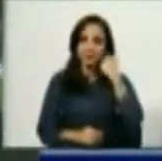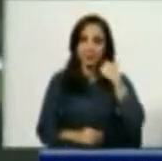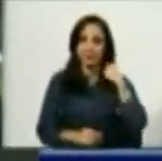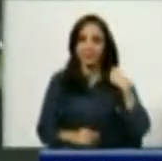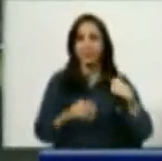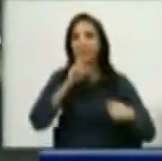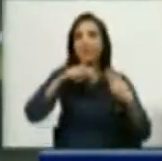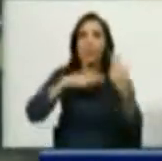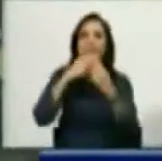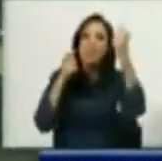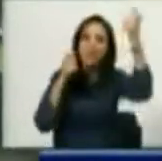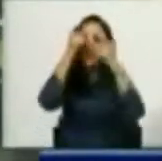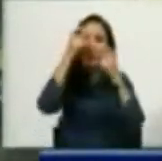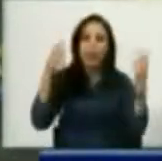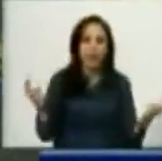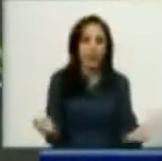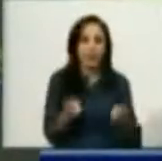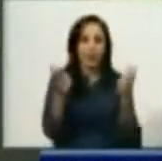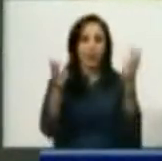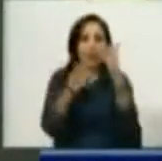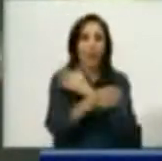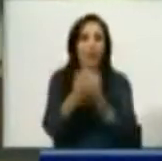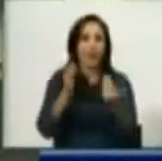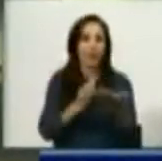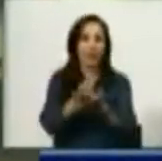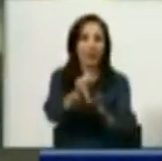numeral chavismo es